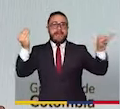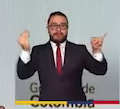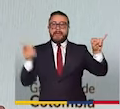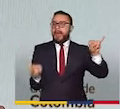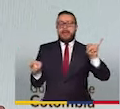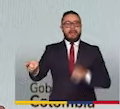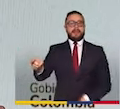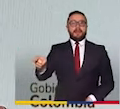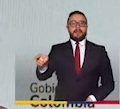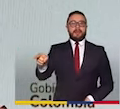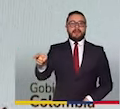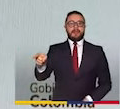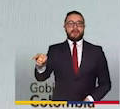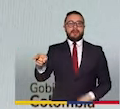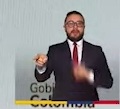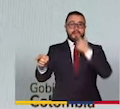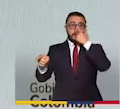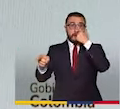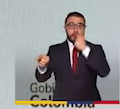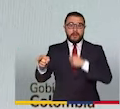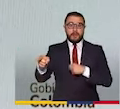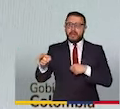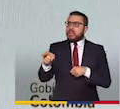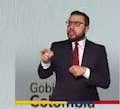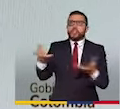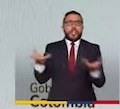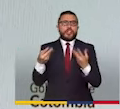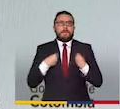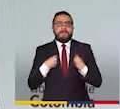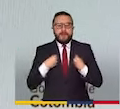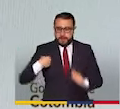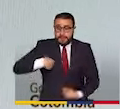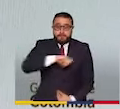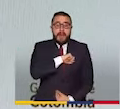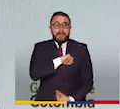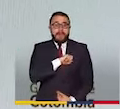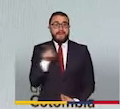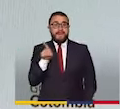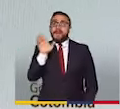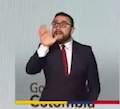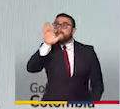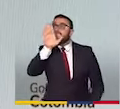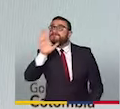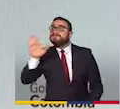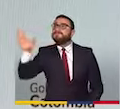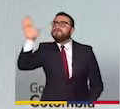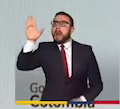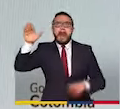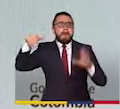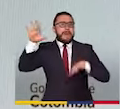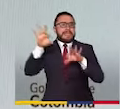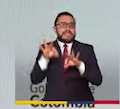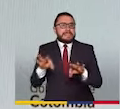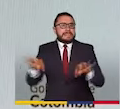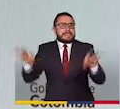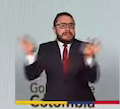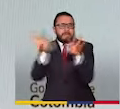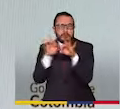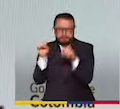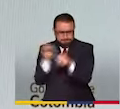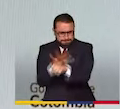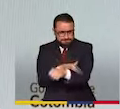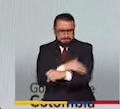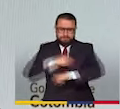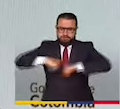de la República de España, en una de sus comunidades más importantes, vibrantes,